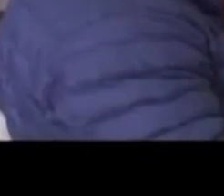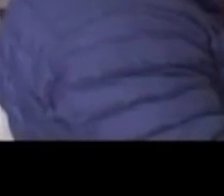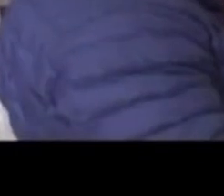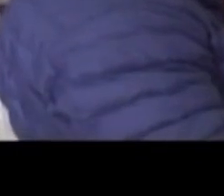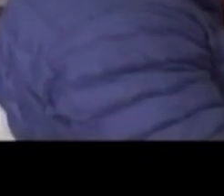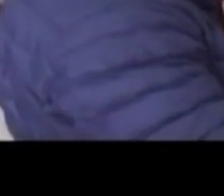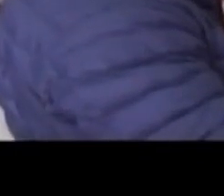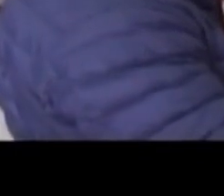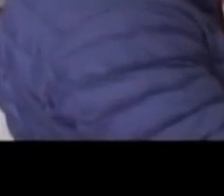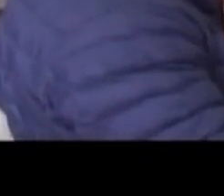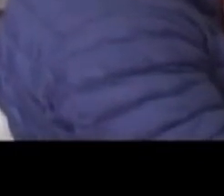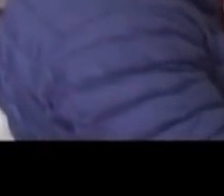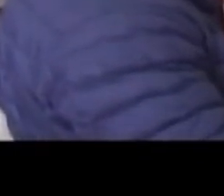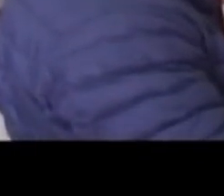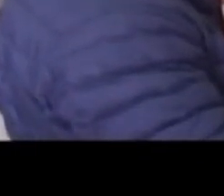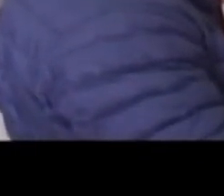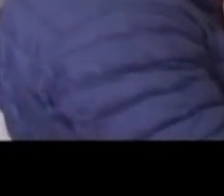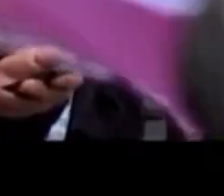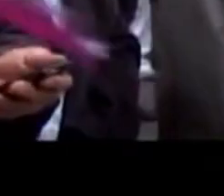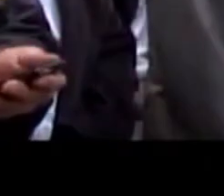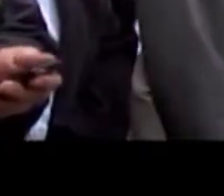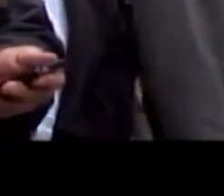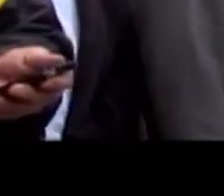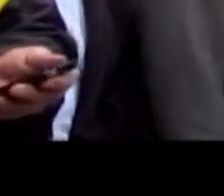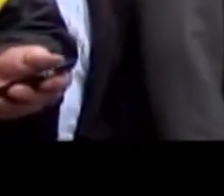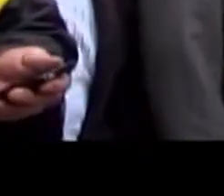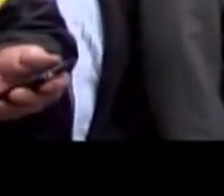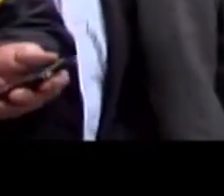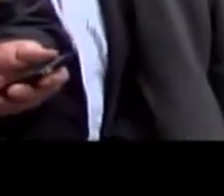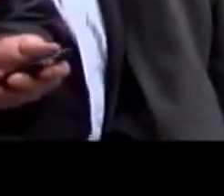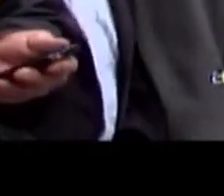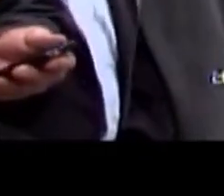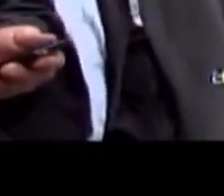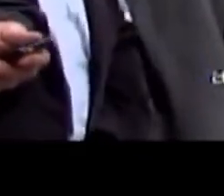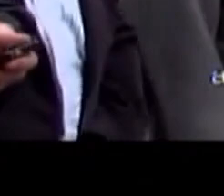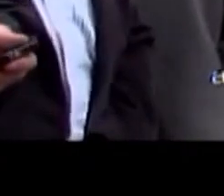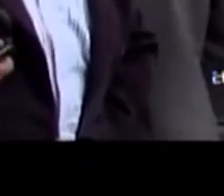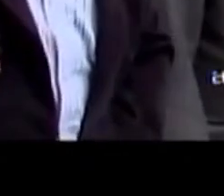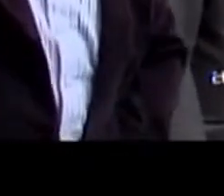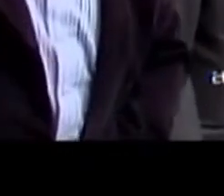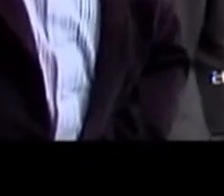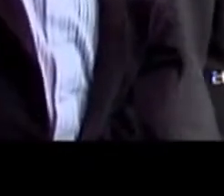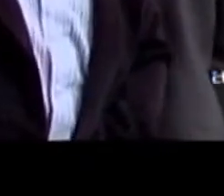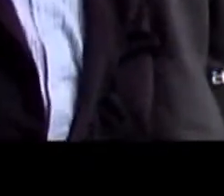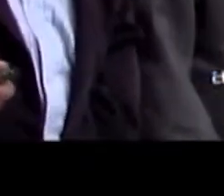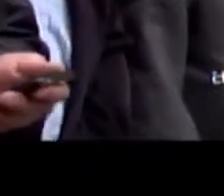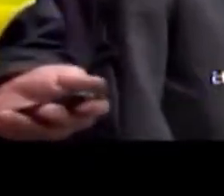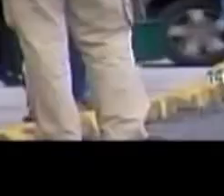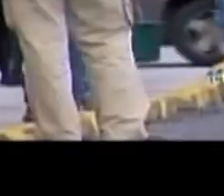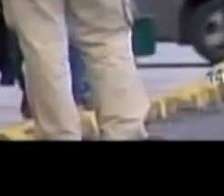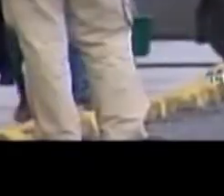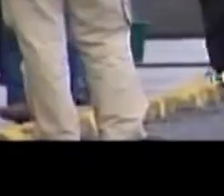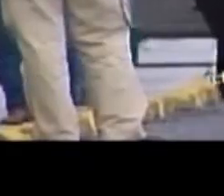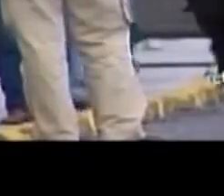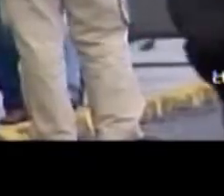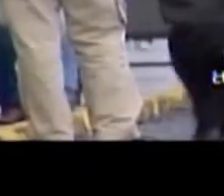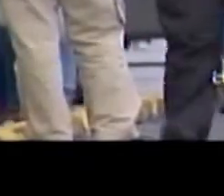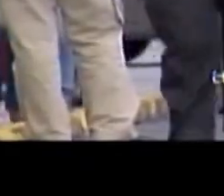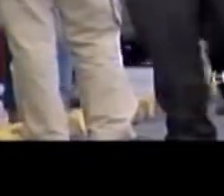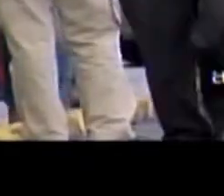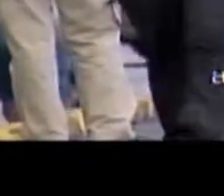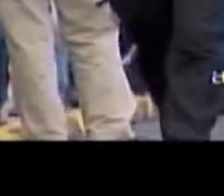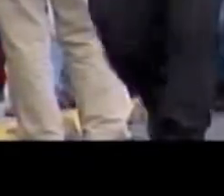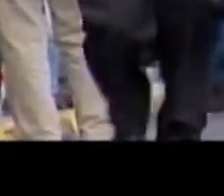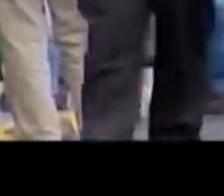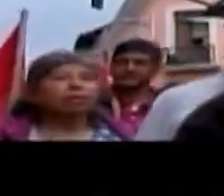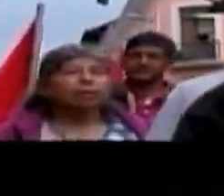La modernización del sistema de escrutinios, la regulación de la propaganda de las instituciones del Estado y de los medios públicos, el fortalecimiento